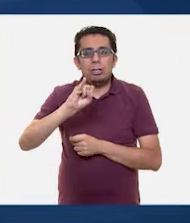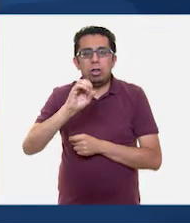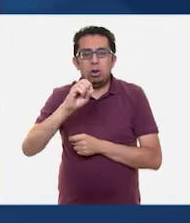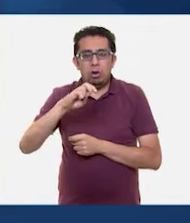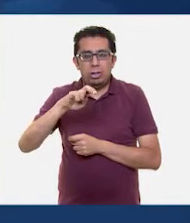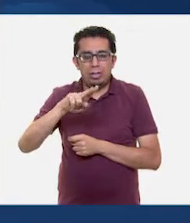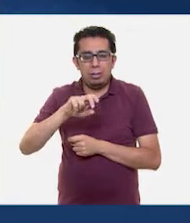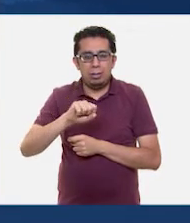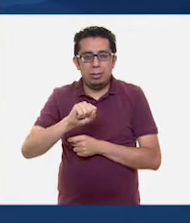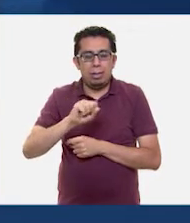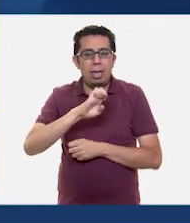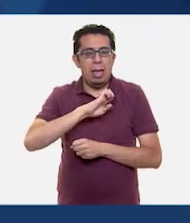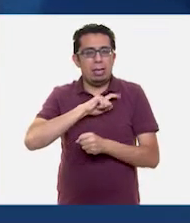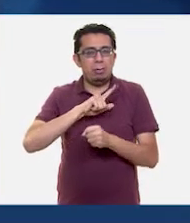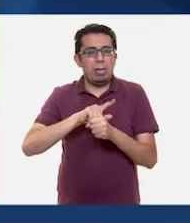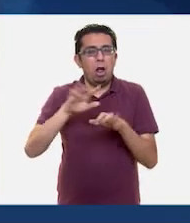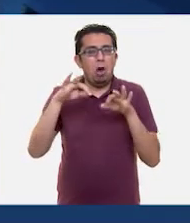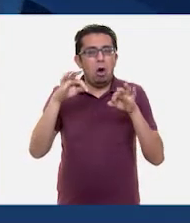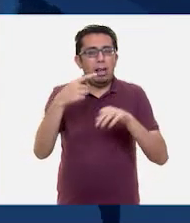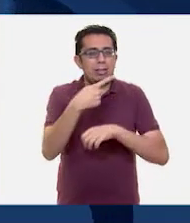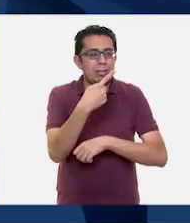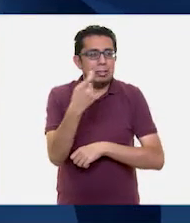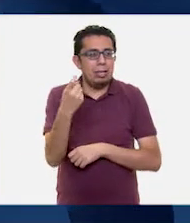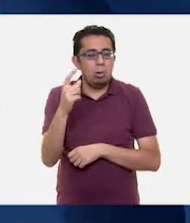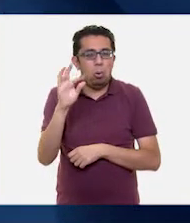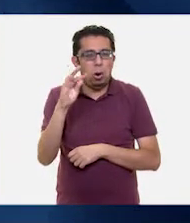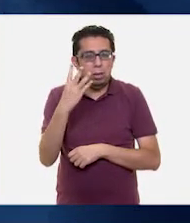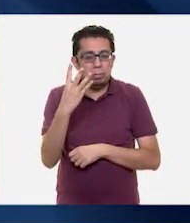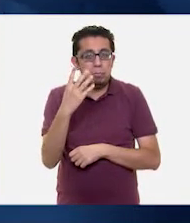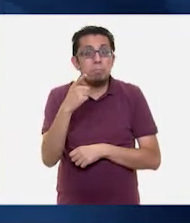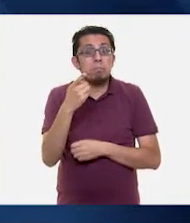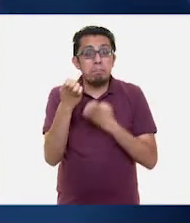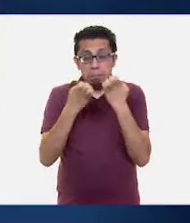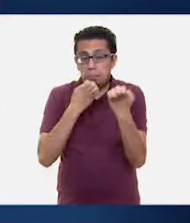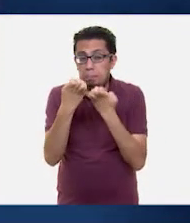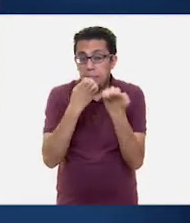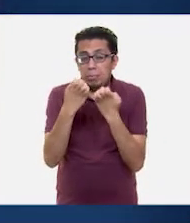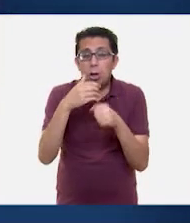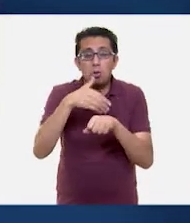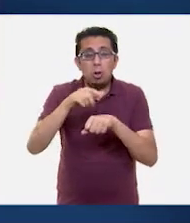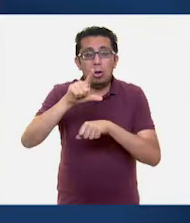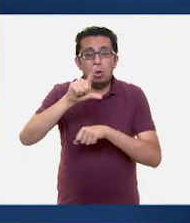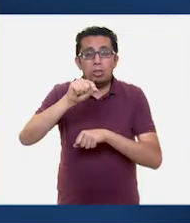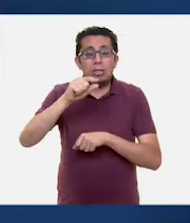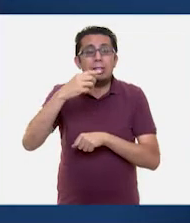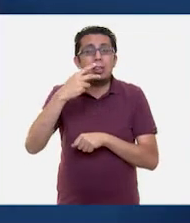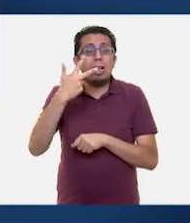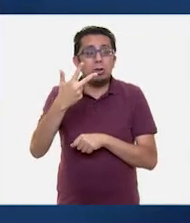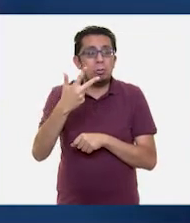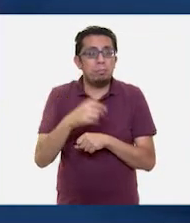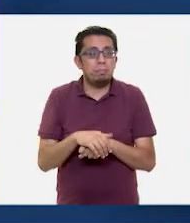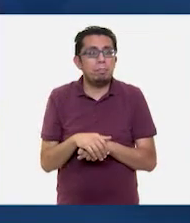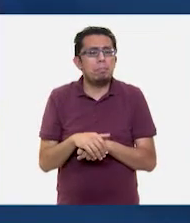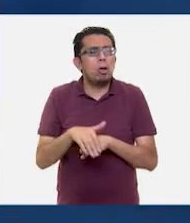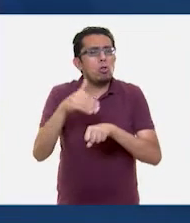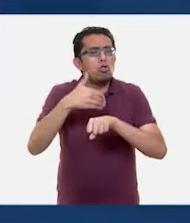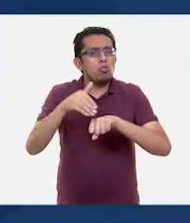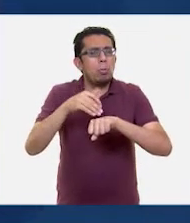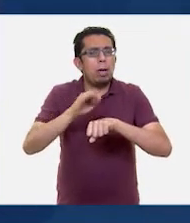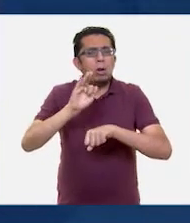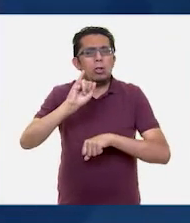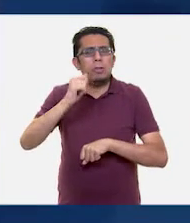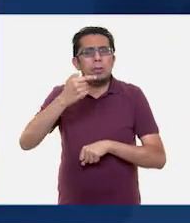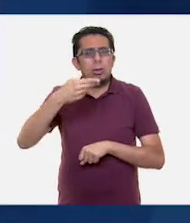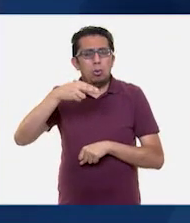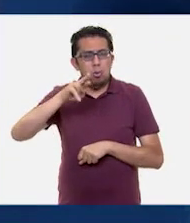página 144, donde está el desafío 78, números figurados. Por favor, María, ¿nos